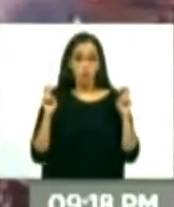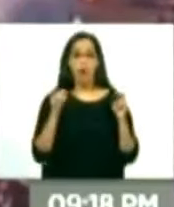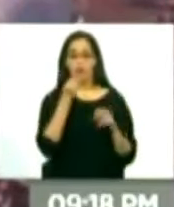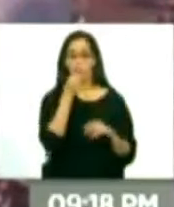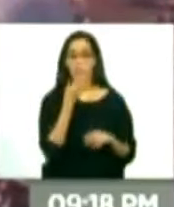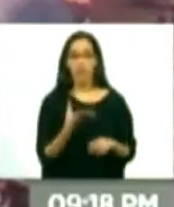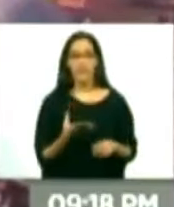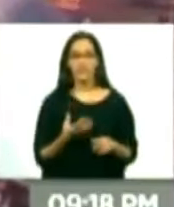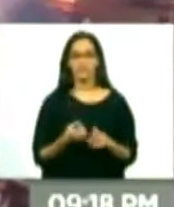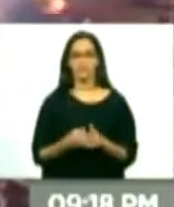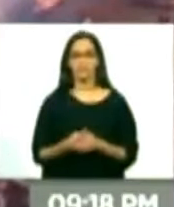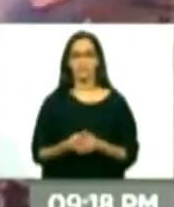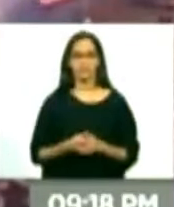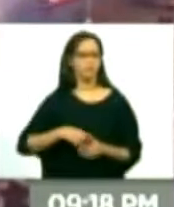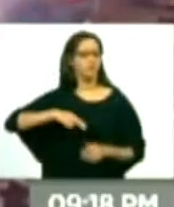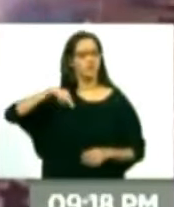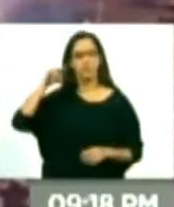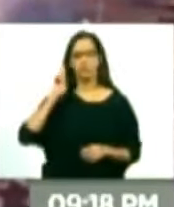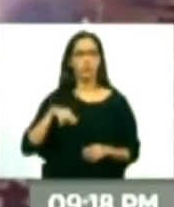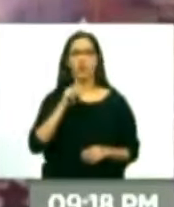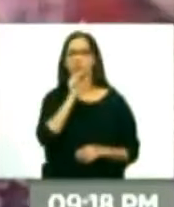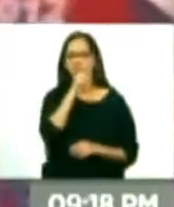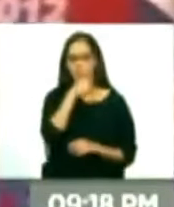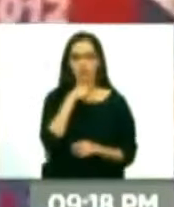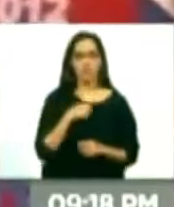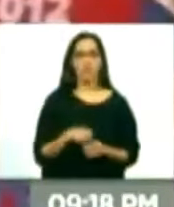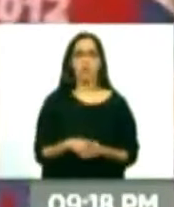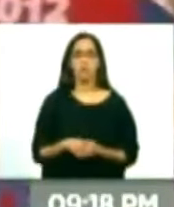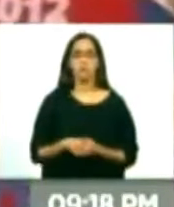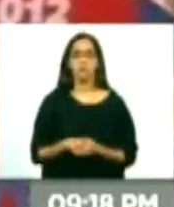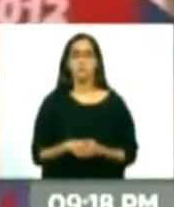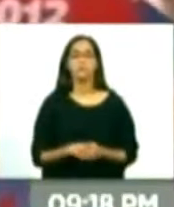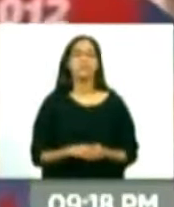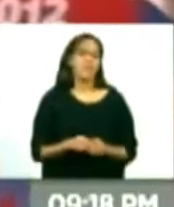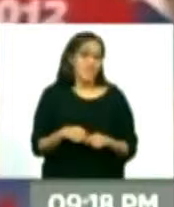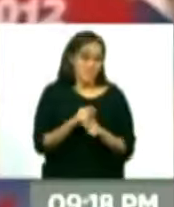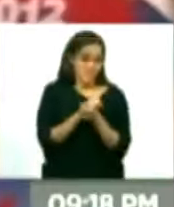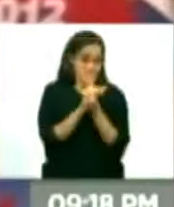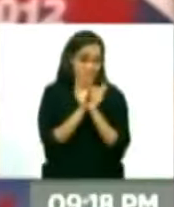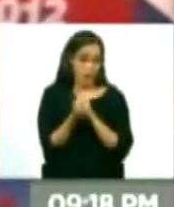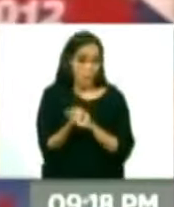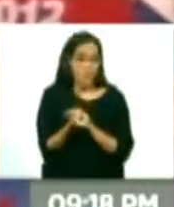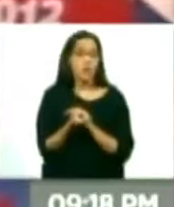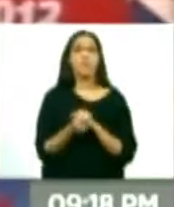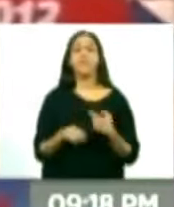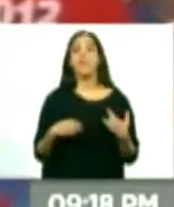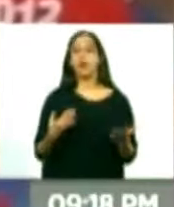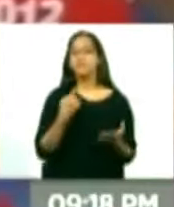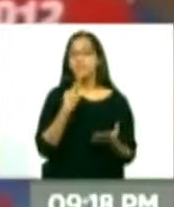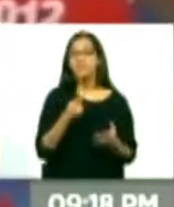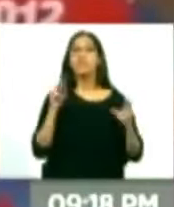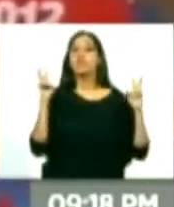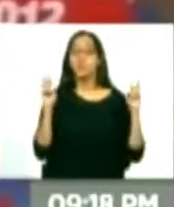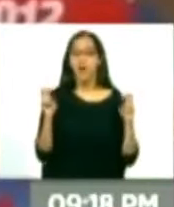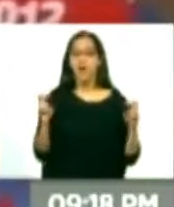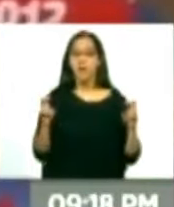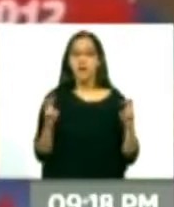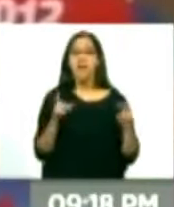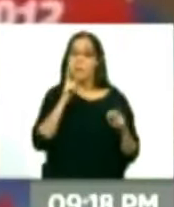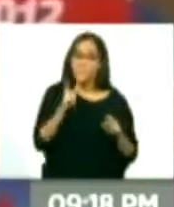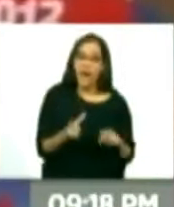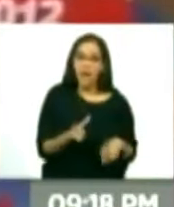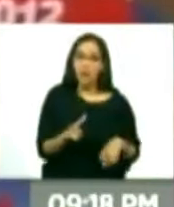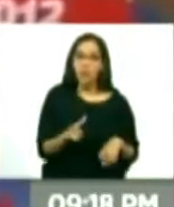bueno, nunca se pone viejo. En cambio, cuando lo que se dice nuevo es